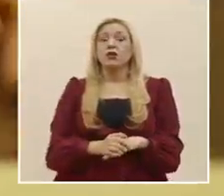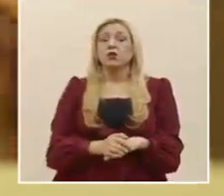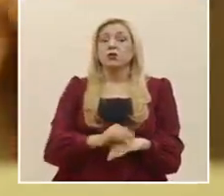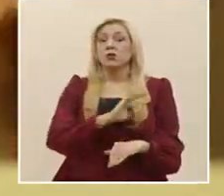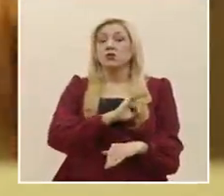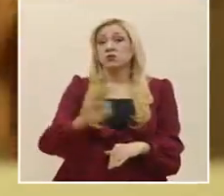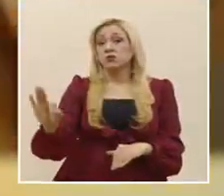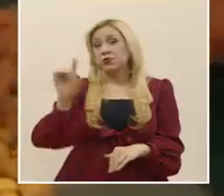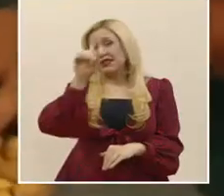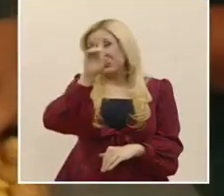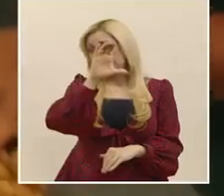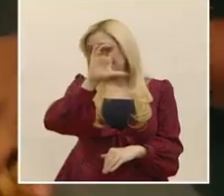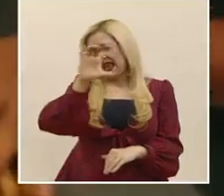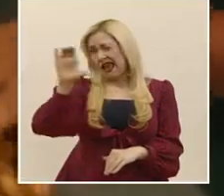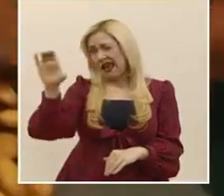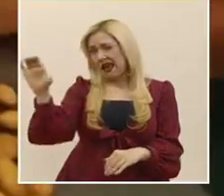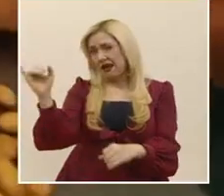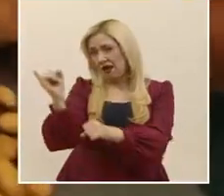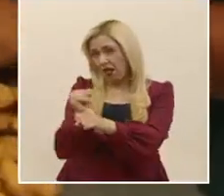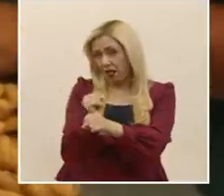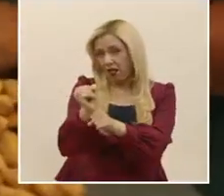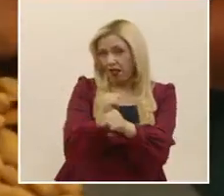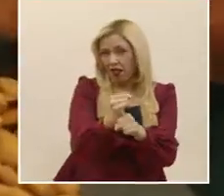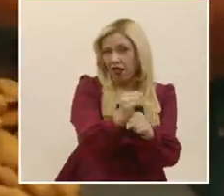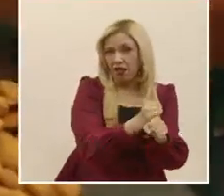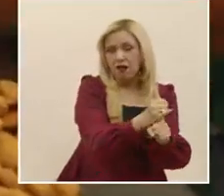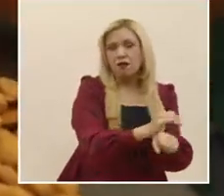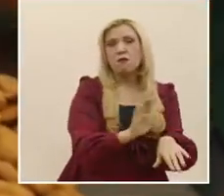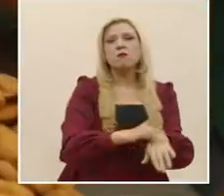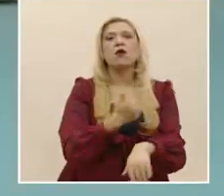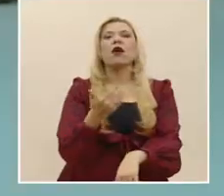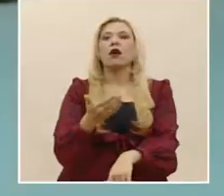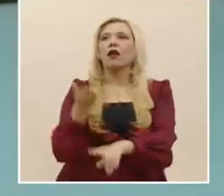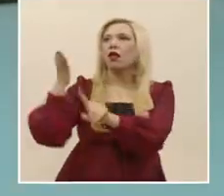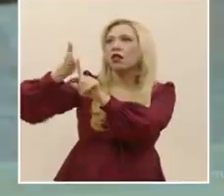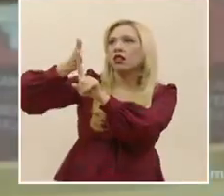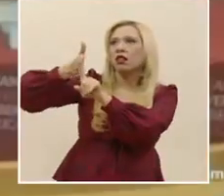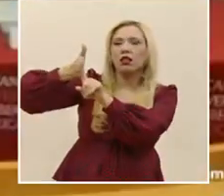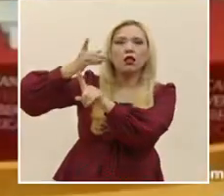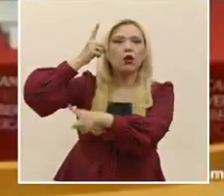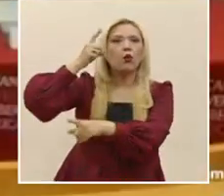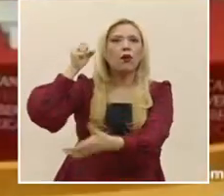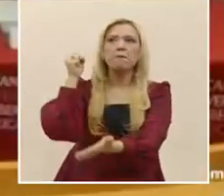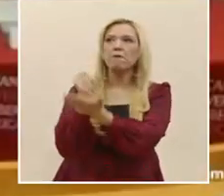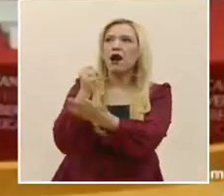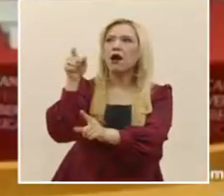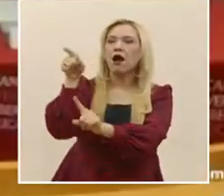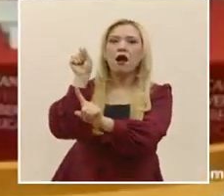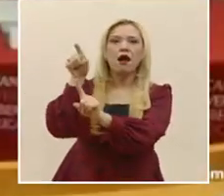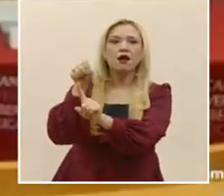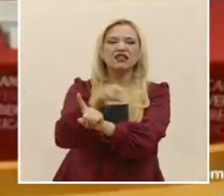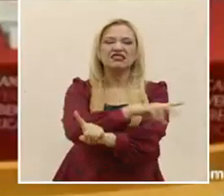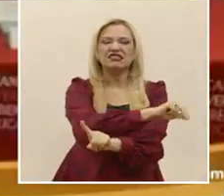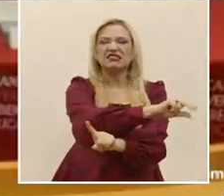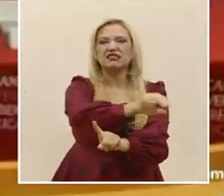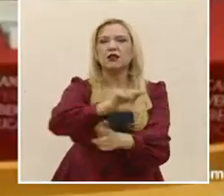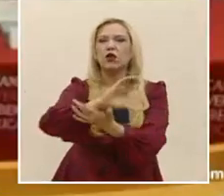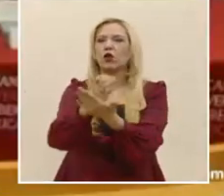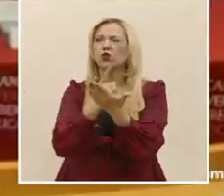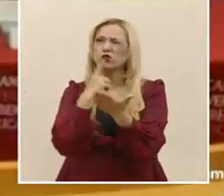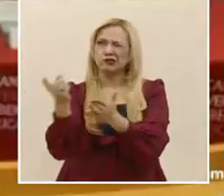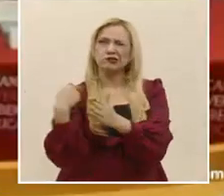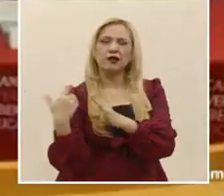más de un centenar de investigaciones por prácticas monopólicas absolutas, denunció Andrea